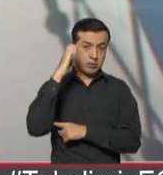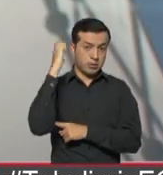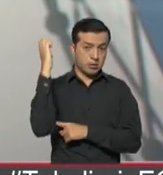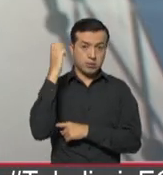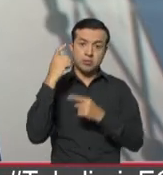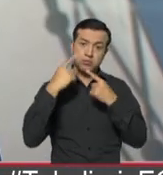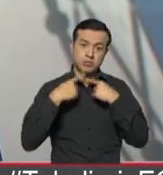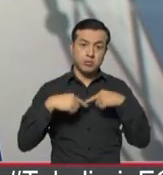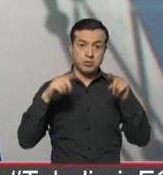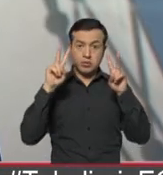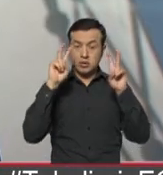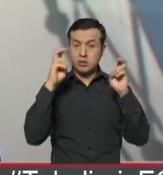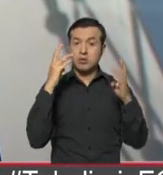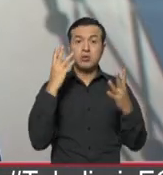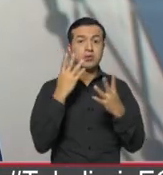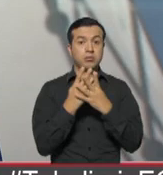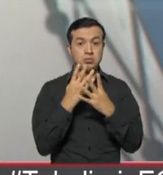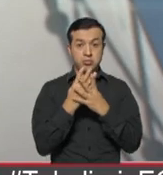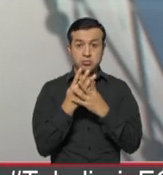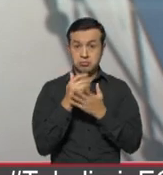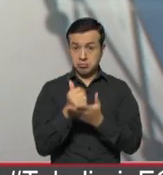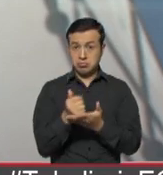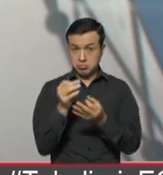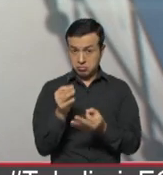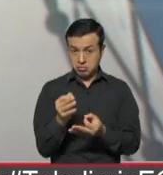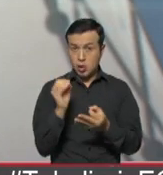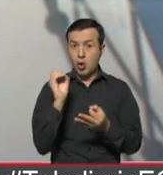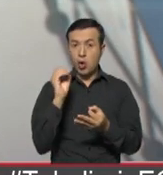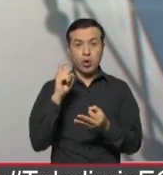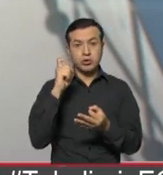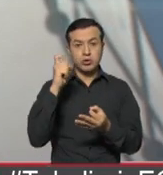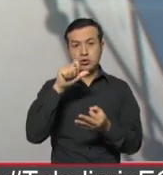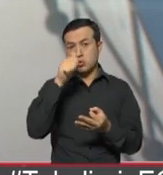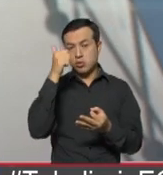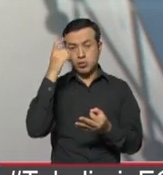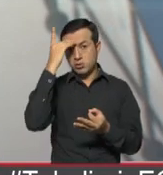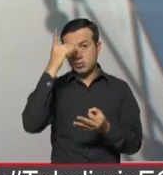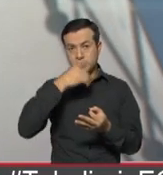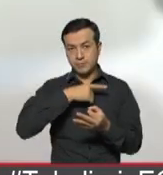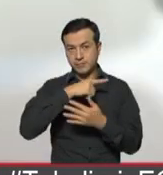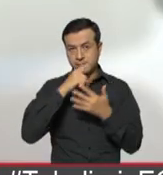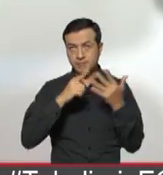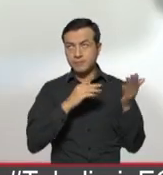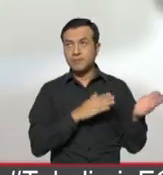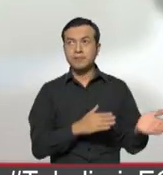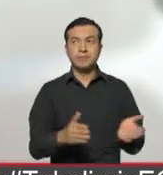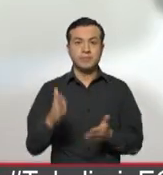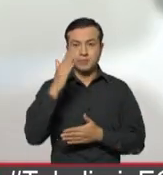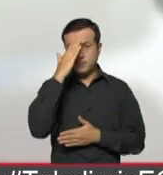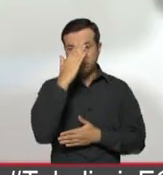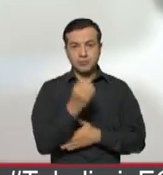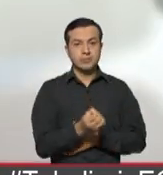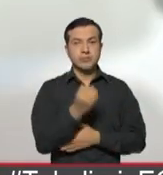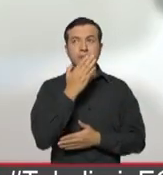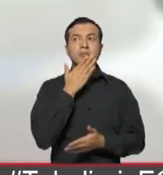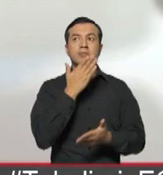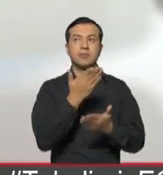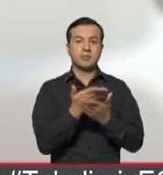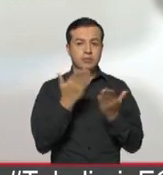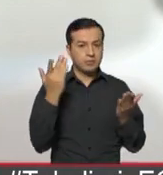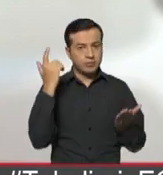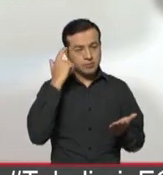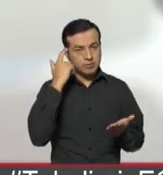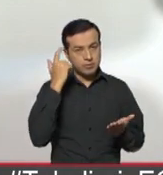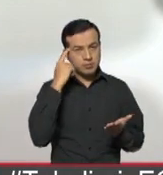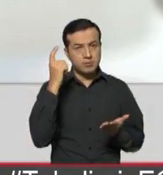se ha declarado sobre el sistema carcelario o definitivamente hay que tomar otro tipo de medidas. Bueno, buenos días, muchas gracias. A ver, me parece a mí